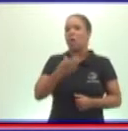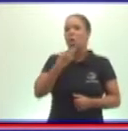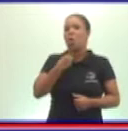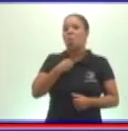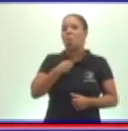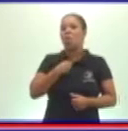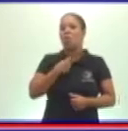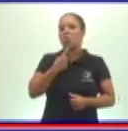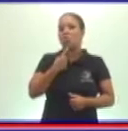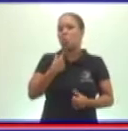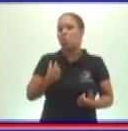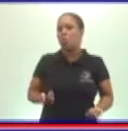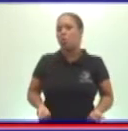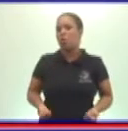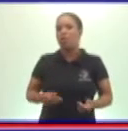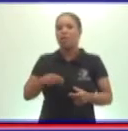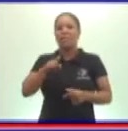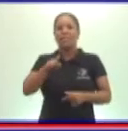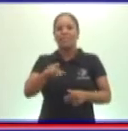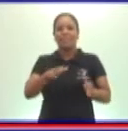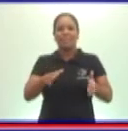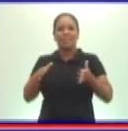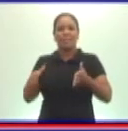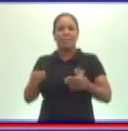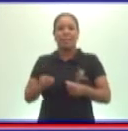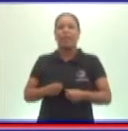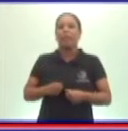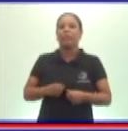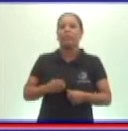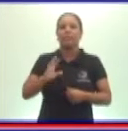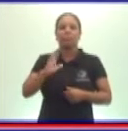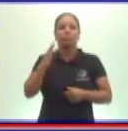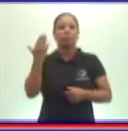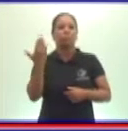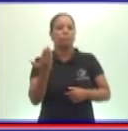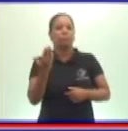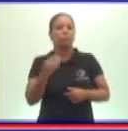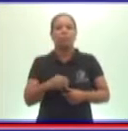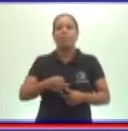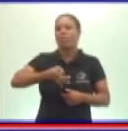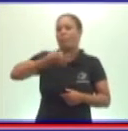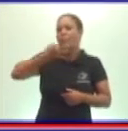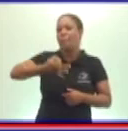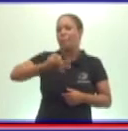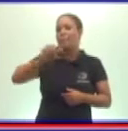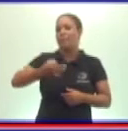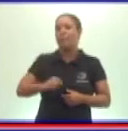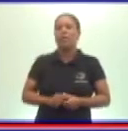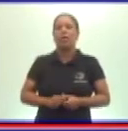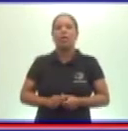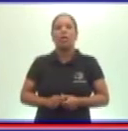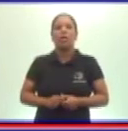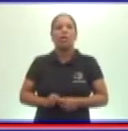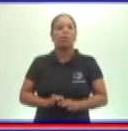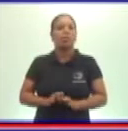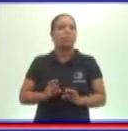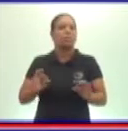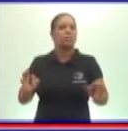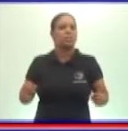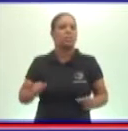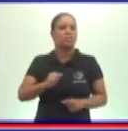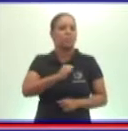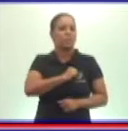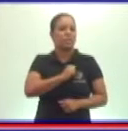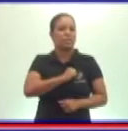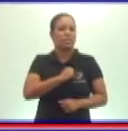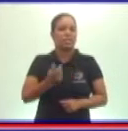parte posterior o reverso de mi ficha biográfica expresar lo que sencillamente quisiera en términos